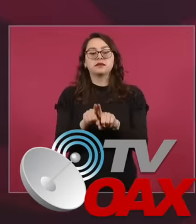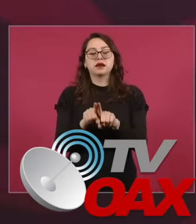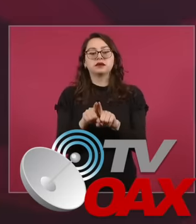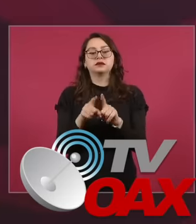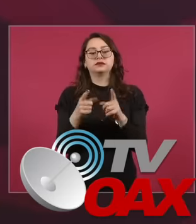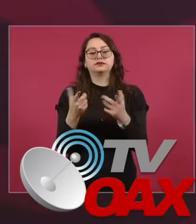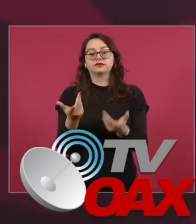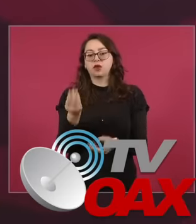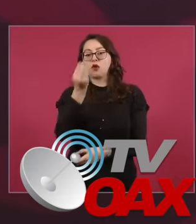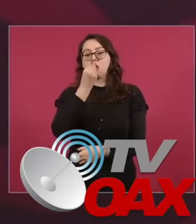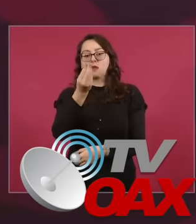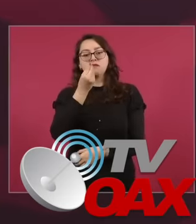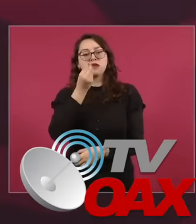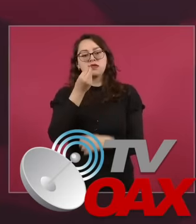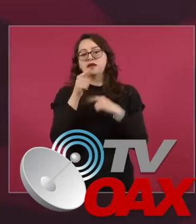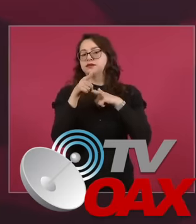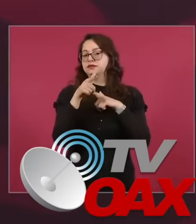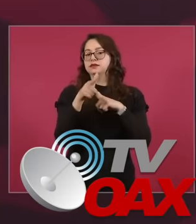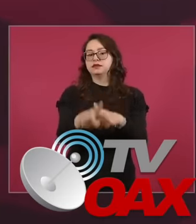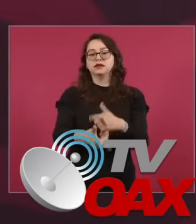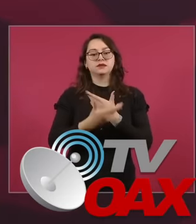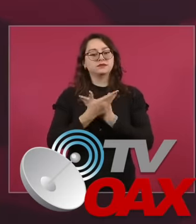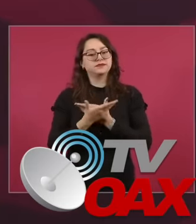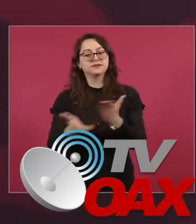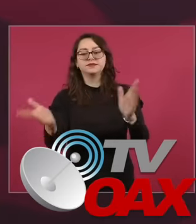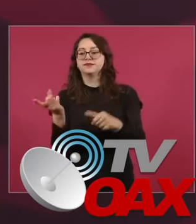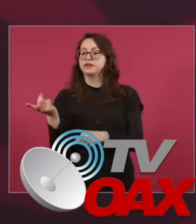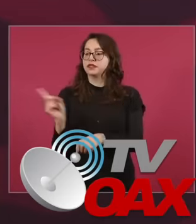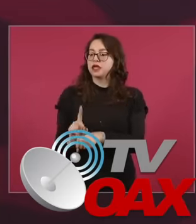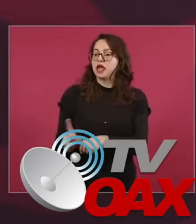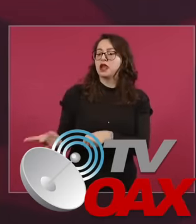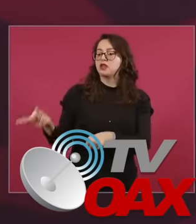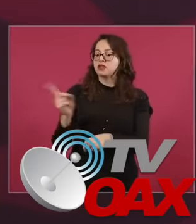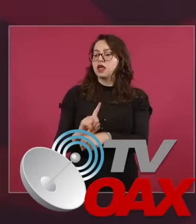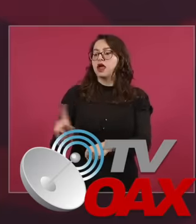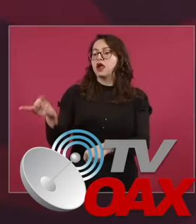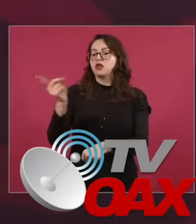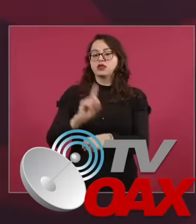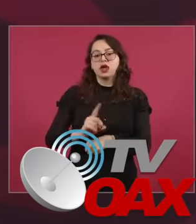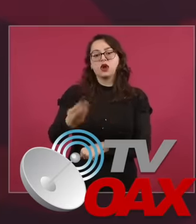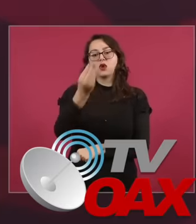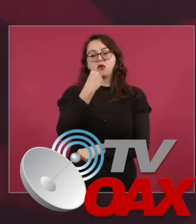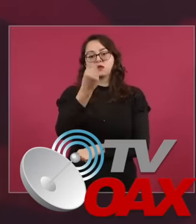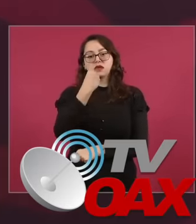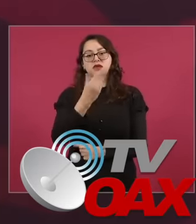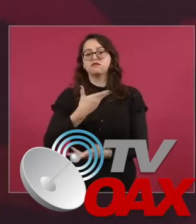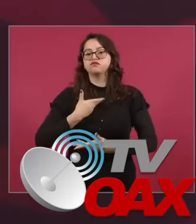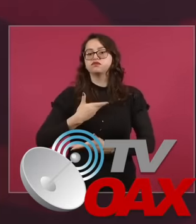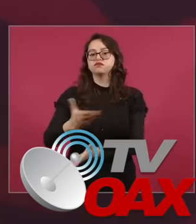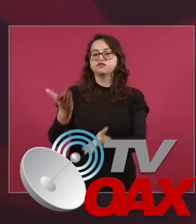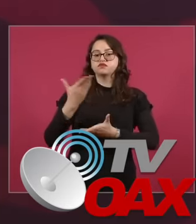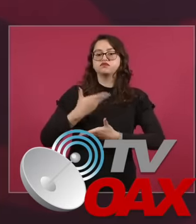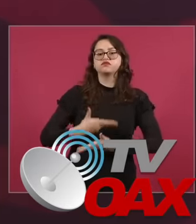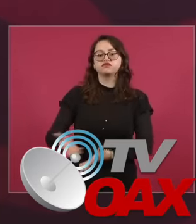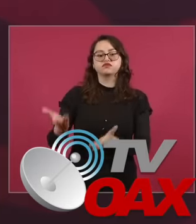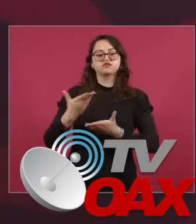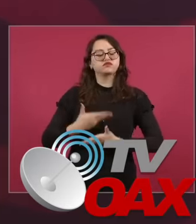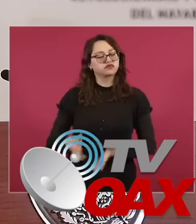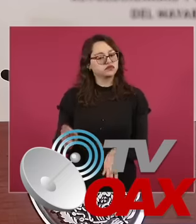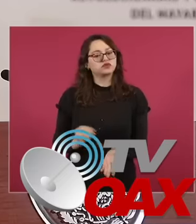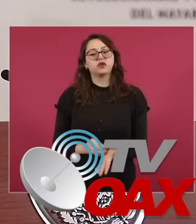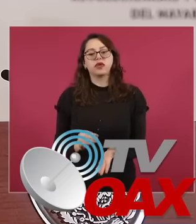entregando canastas básicas todos los días de alimentos